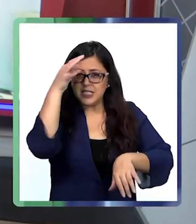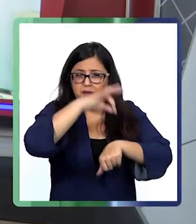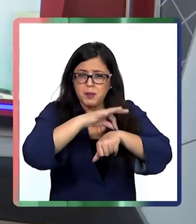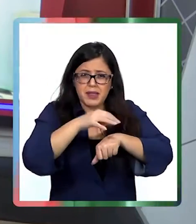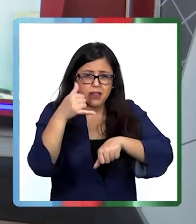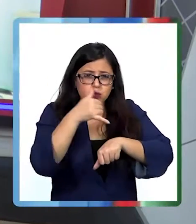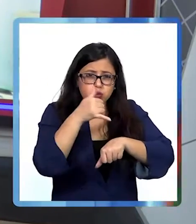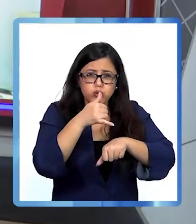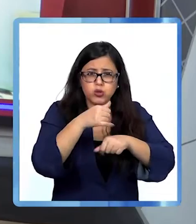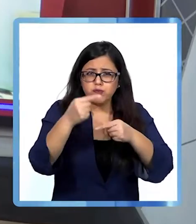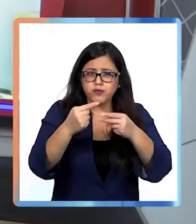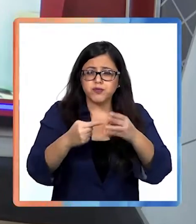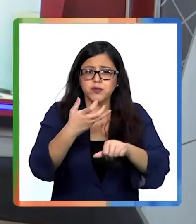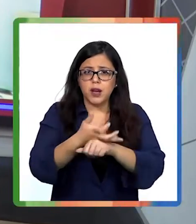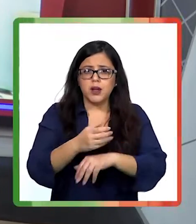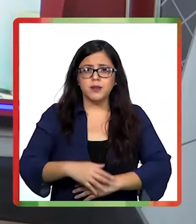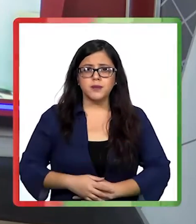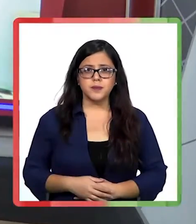varios virus circulando?